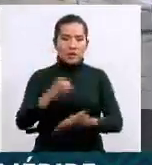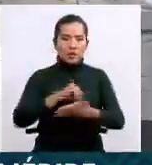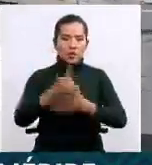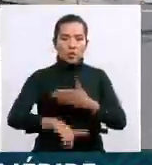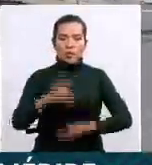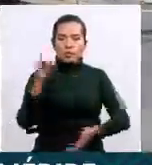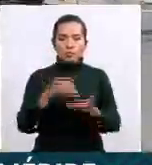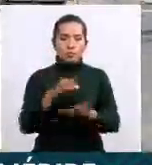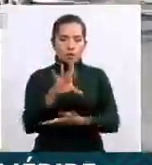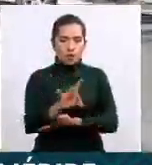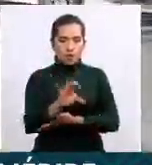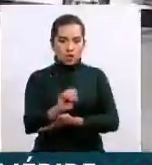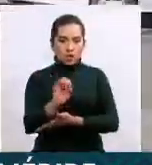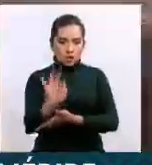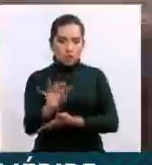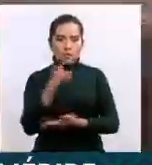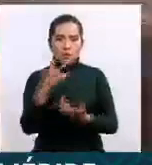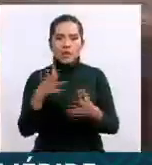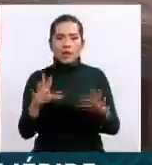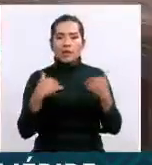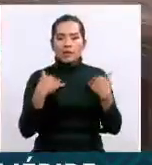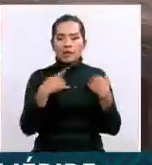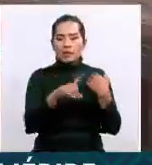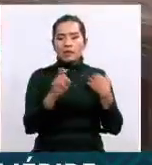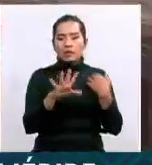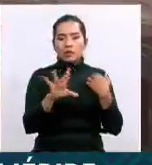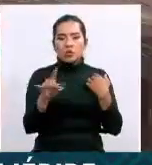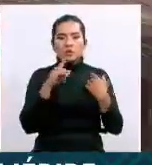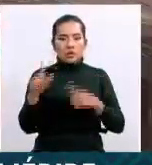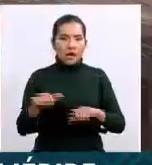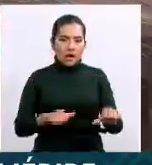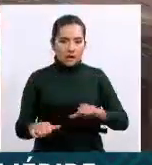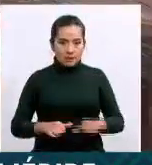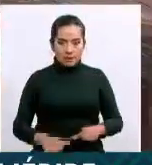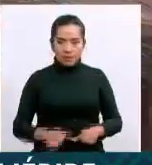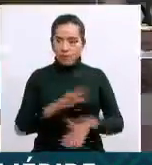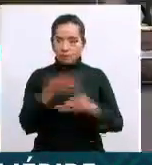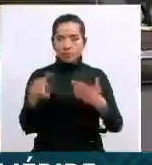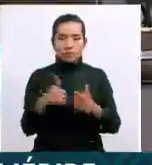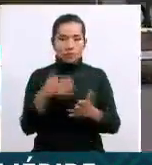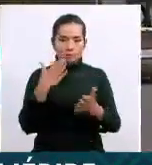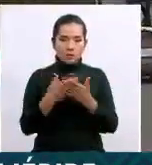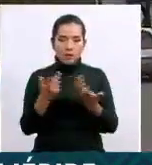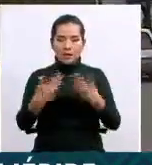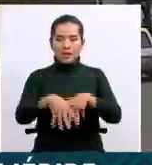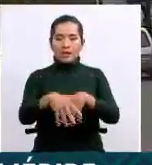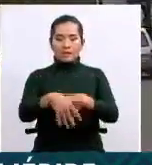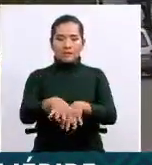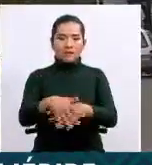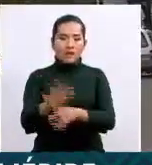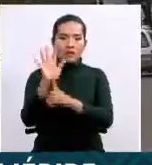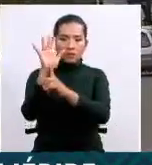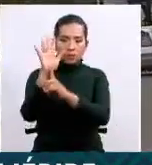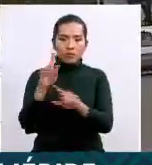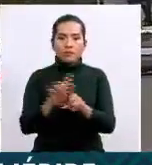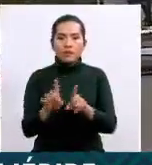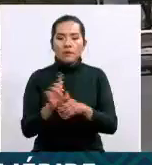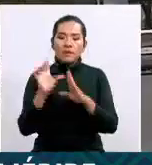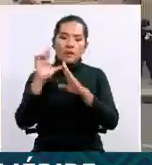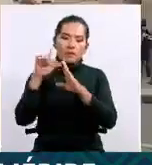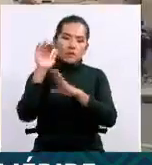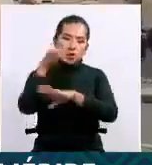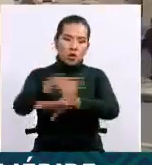1809 contempla al menos 158 actividades entre culturales y destaca además el desfile de teas y la verbena popular, que después